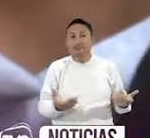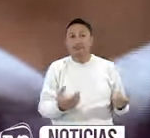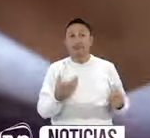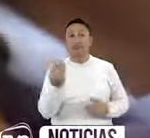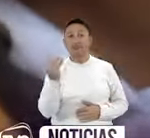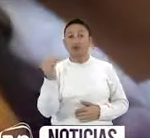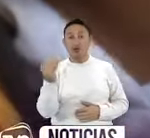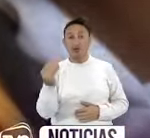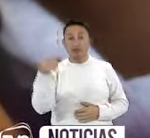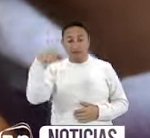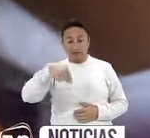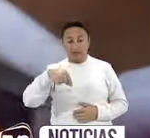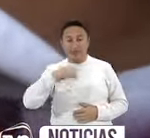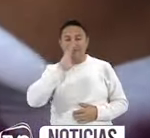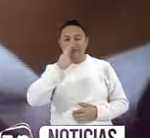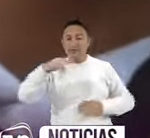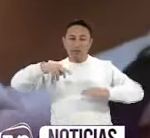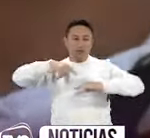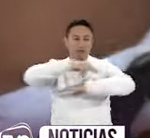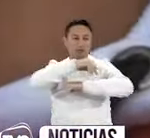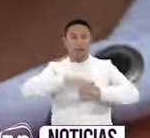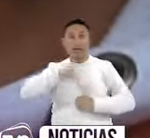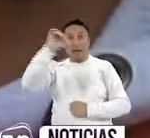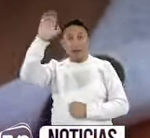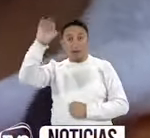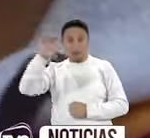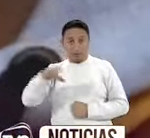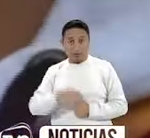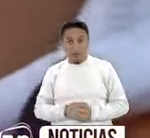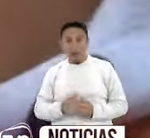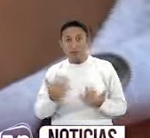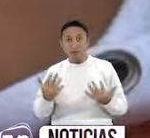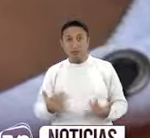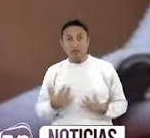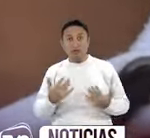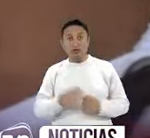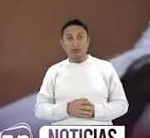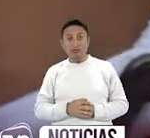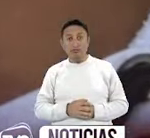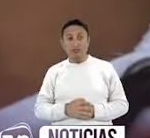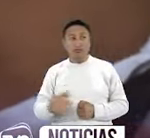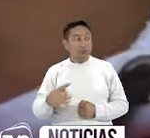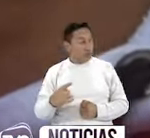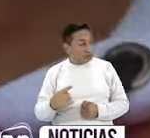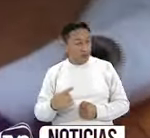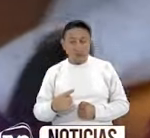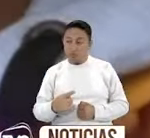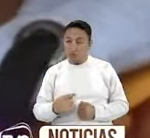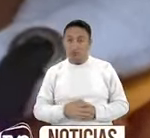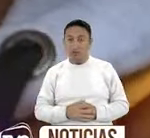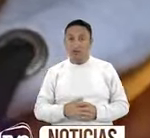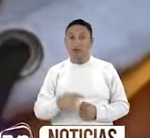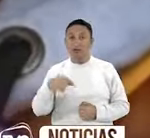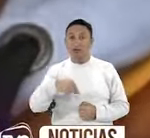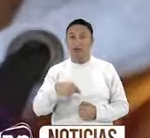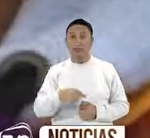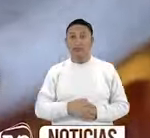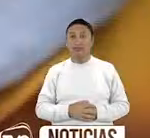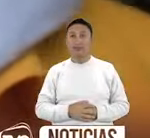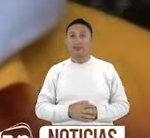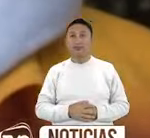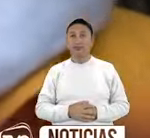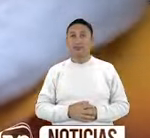aquí y esperan el semáforo que se ponga en rojo, entonces es en la parada y aquí en la calle. Es el